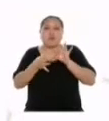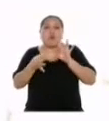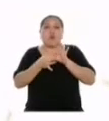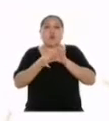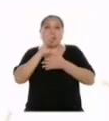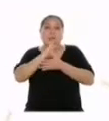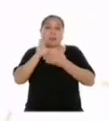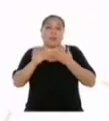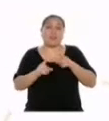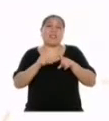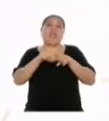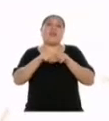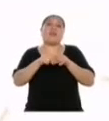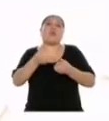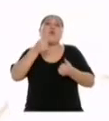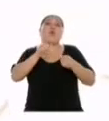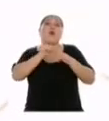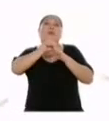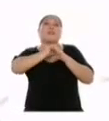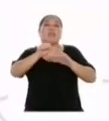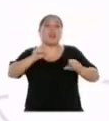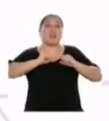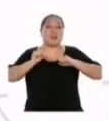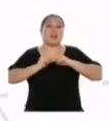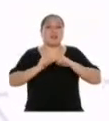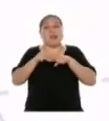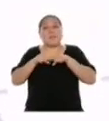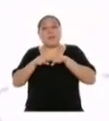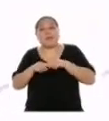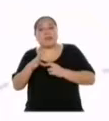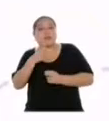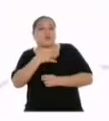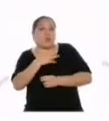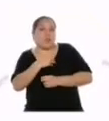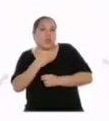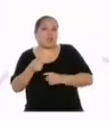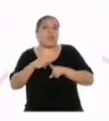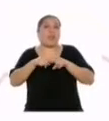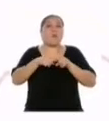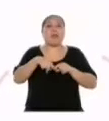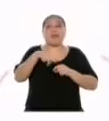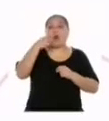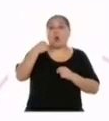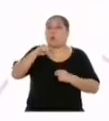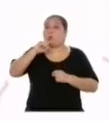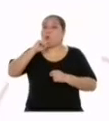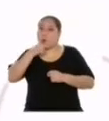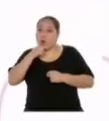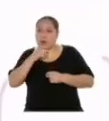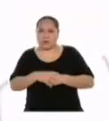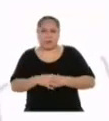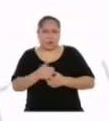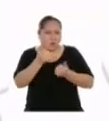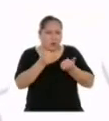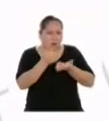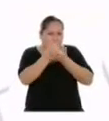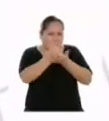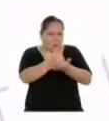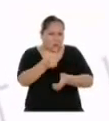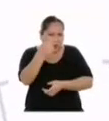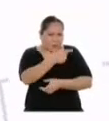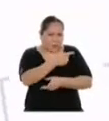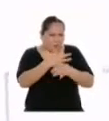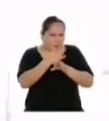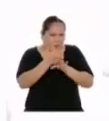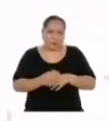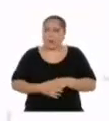de actividad física según la edad y género. ¿Qué ventajas ofrece el hacerlo de esta forma?